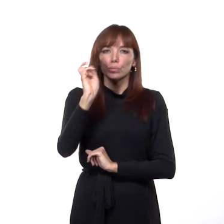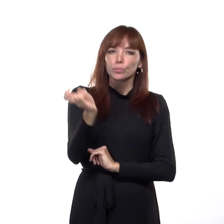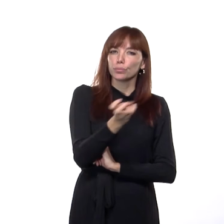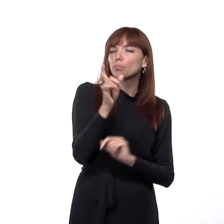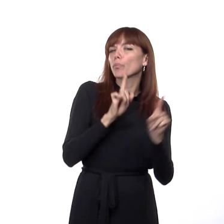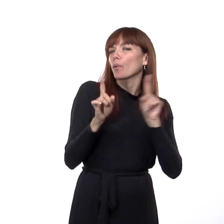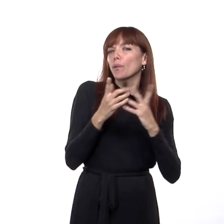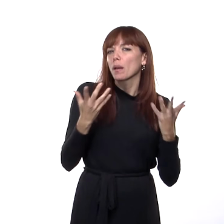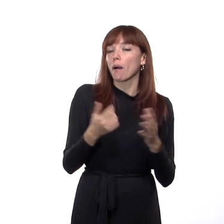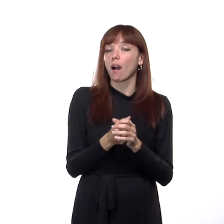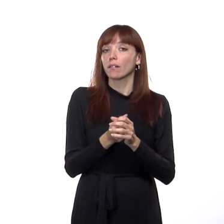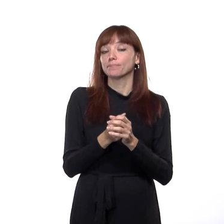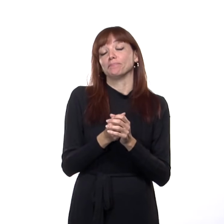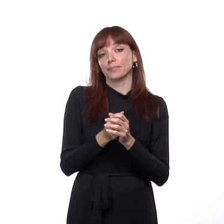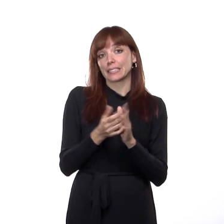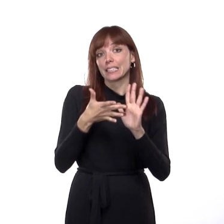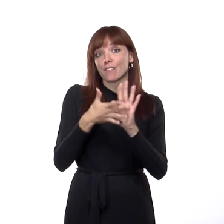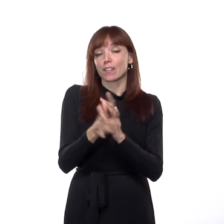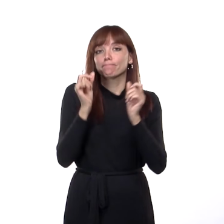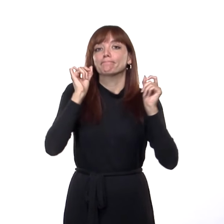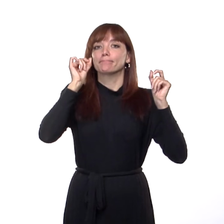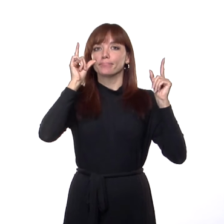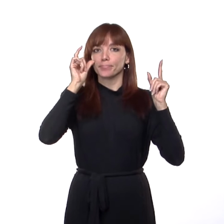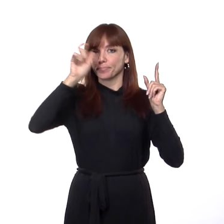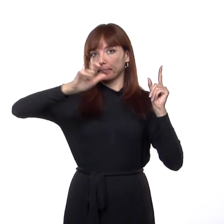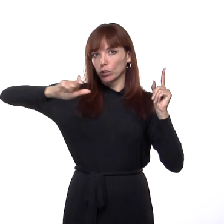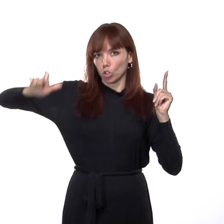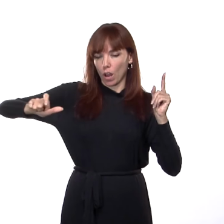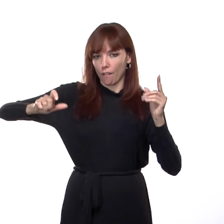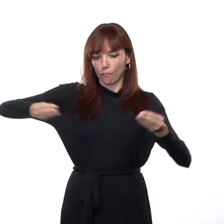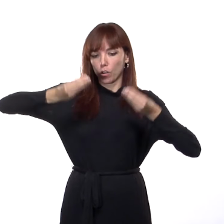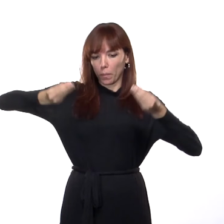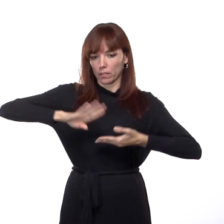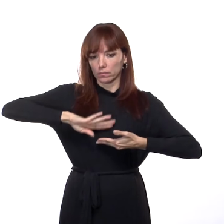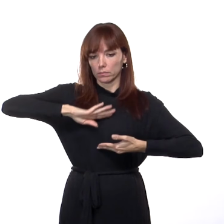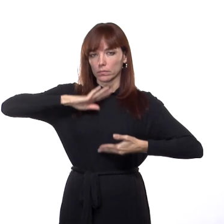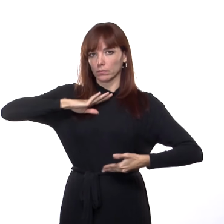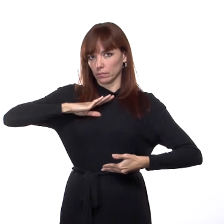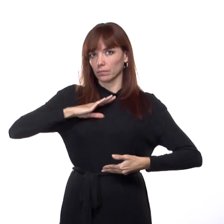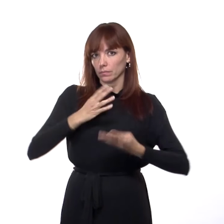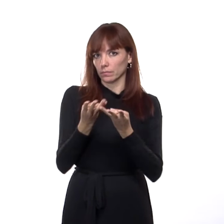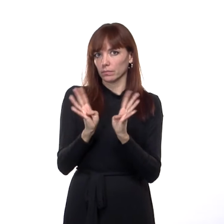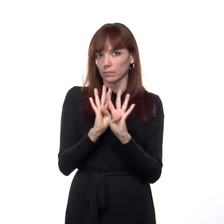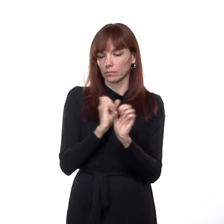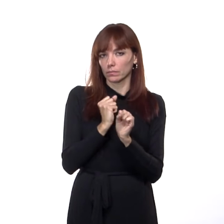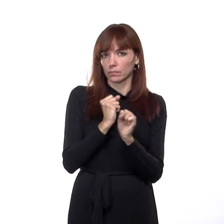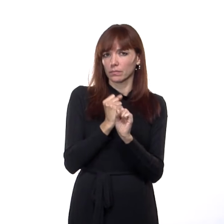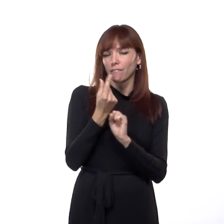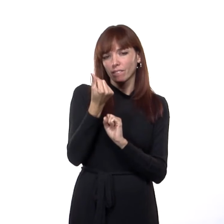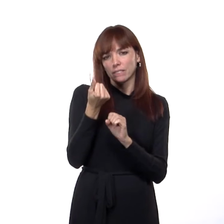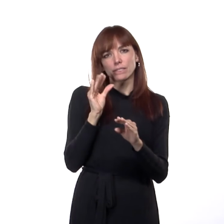concienciación propia de su personal y la formación de su personal aparte que hace falta mucha inversión